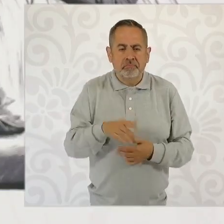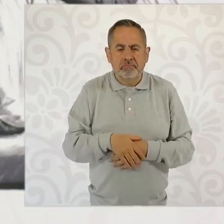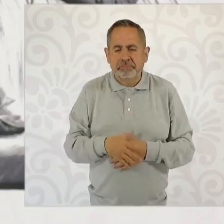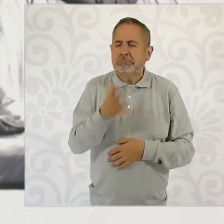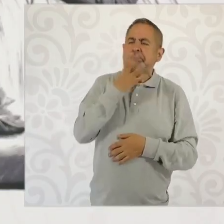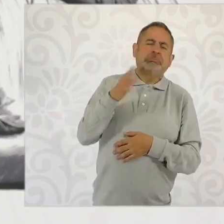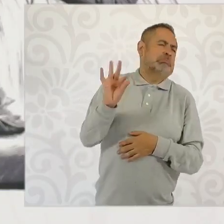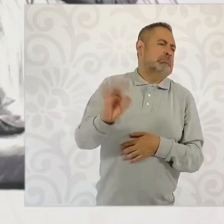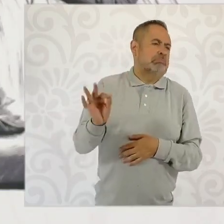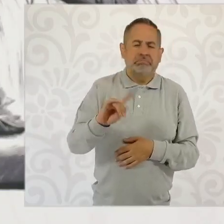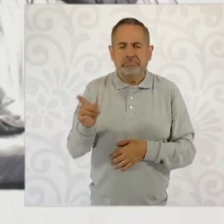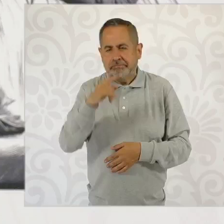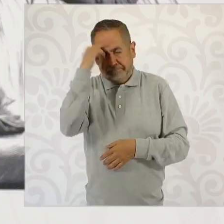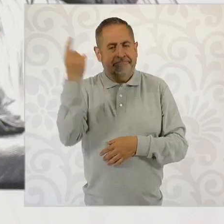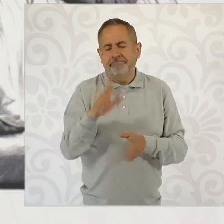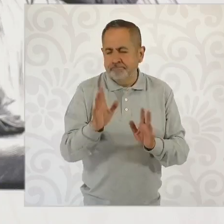trivial hacer.